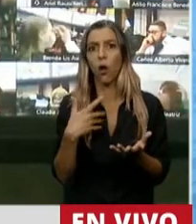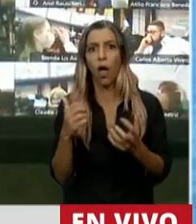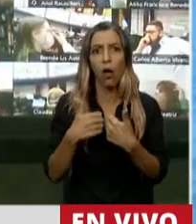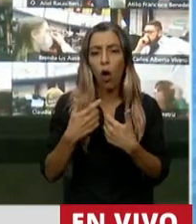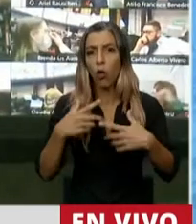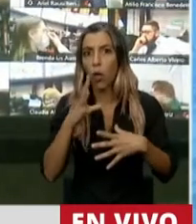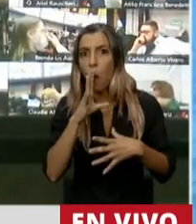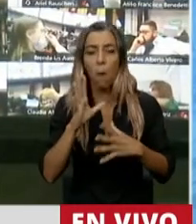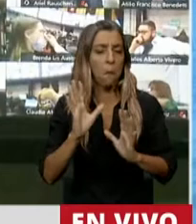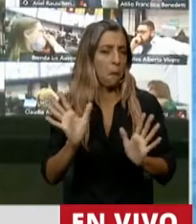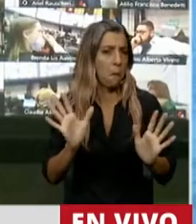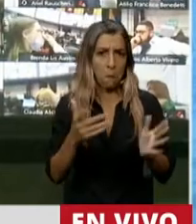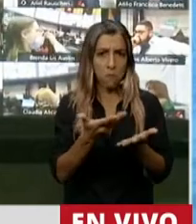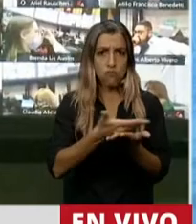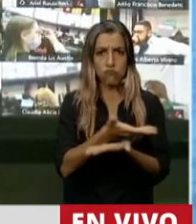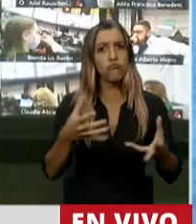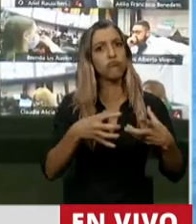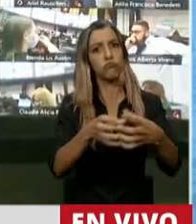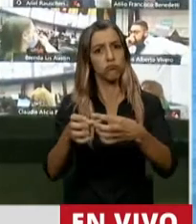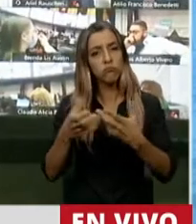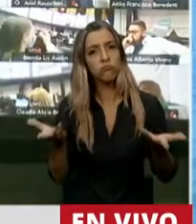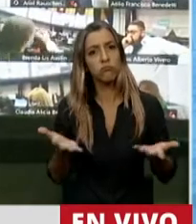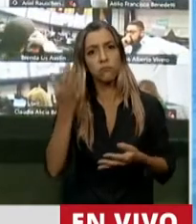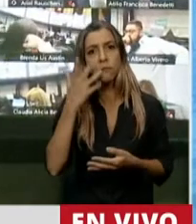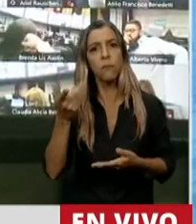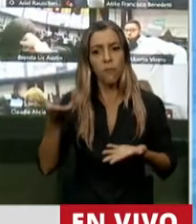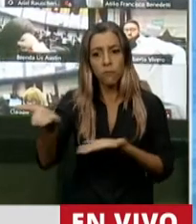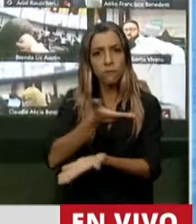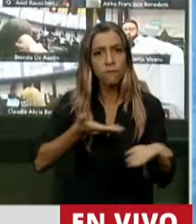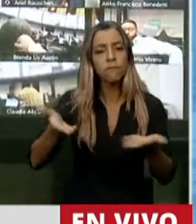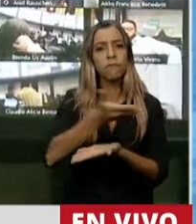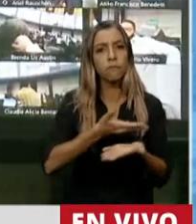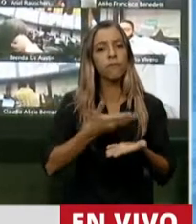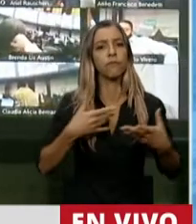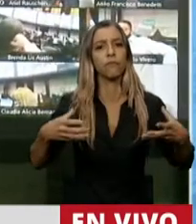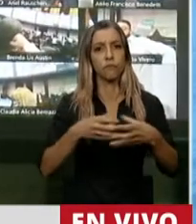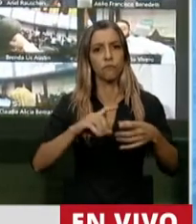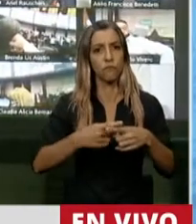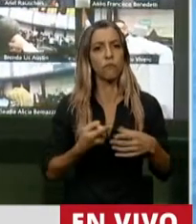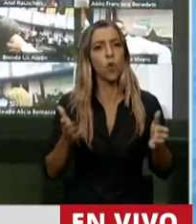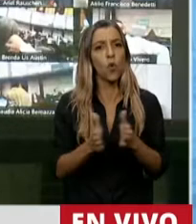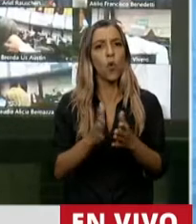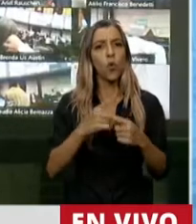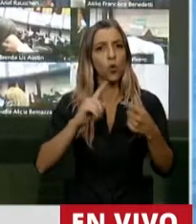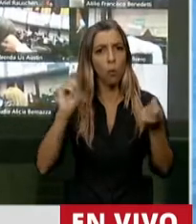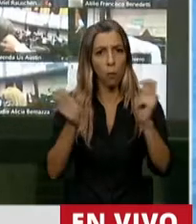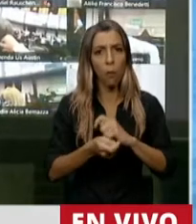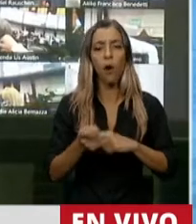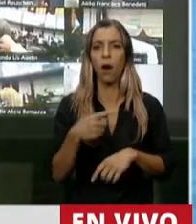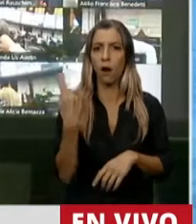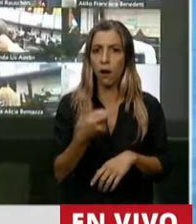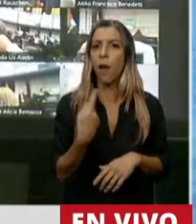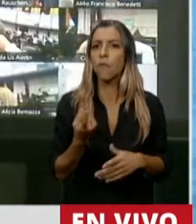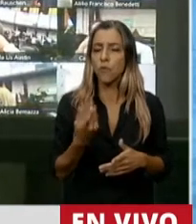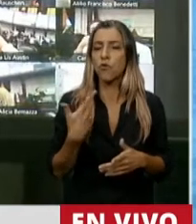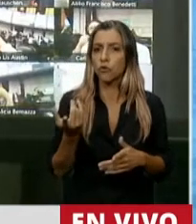un ámbito donde se contemplen iniciativas y propuestas de esta bancada de Juntos por el Cambio, porque sinceramente hay proyectos